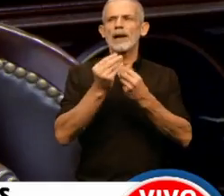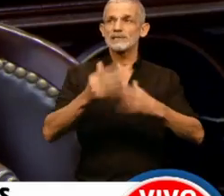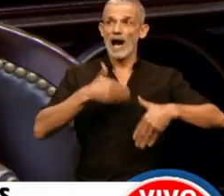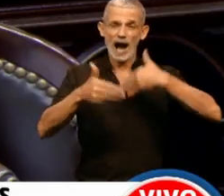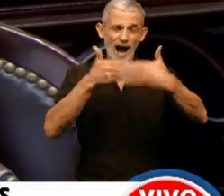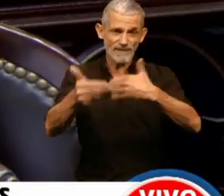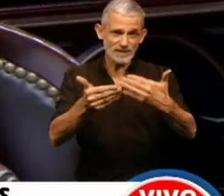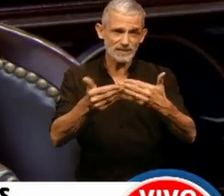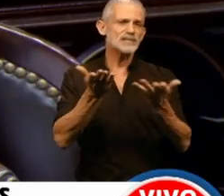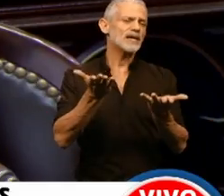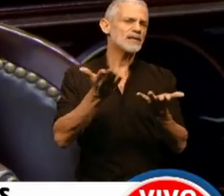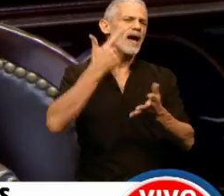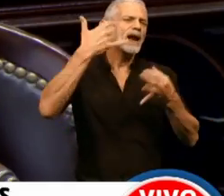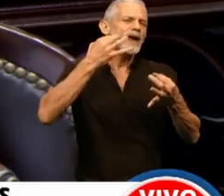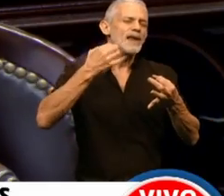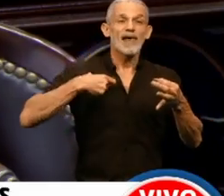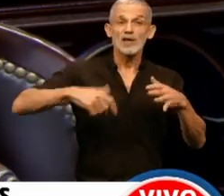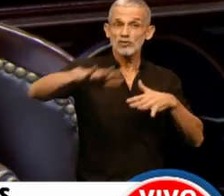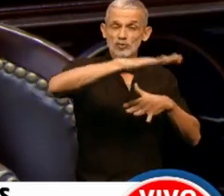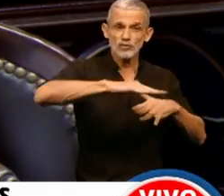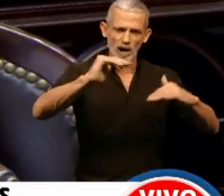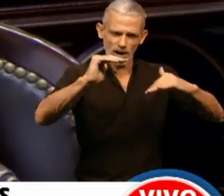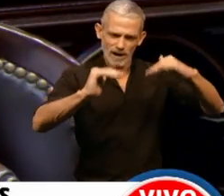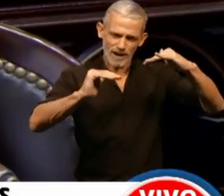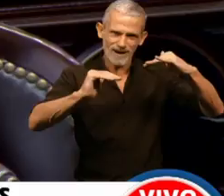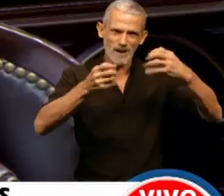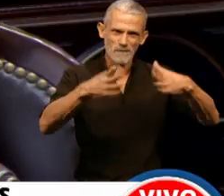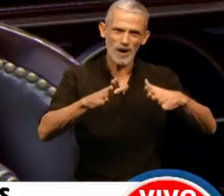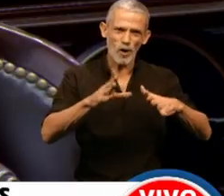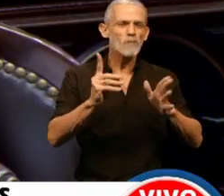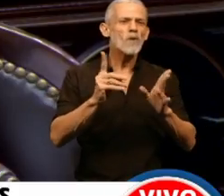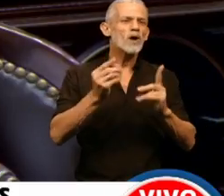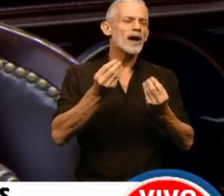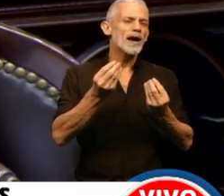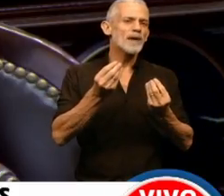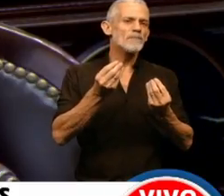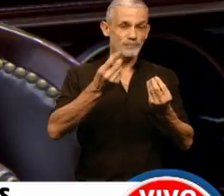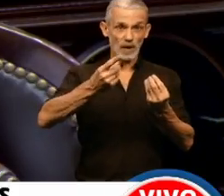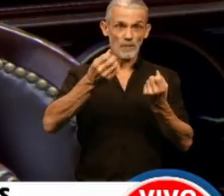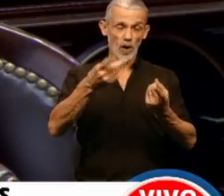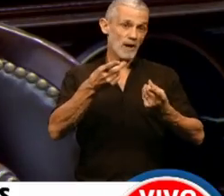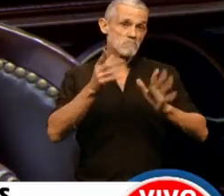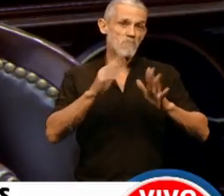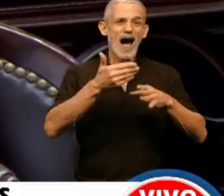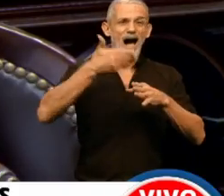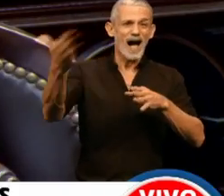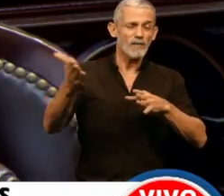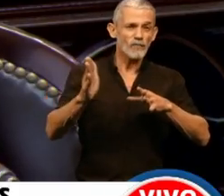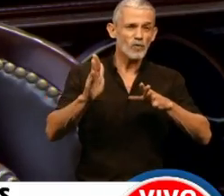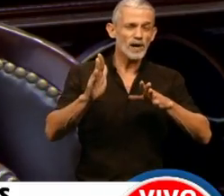avance hacia una realidad socialmente más justa porque además no deja afuera